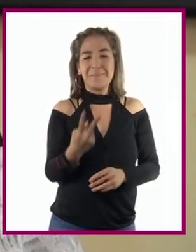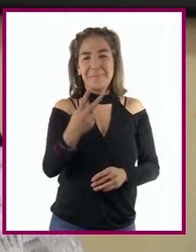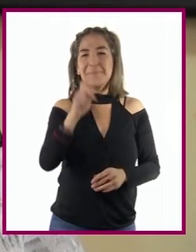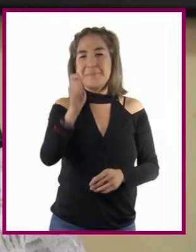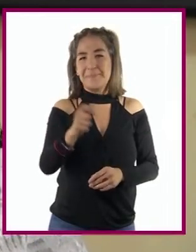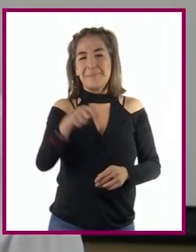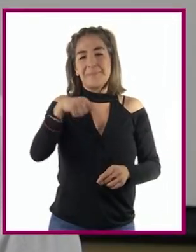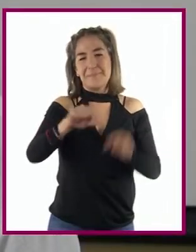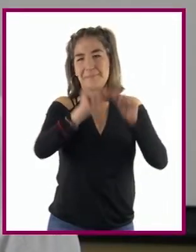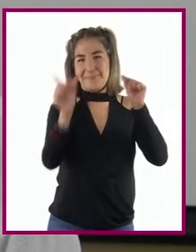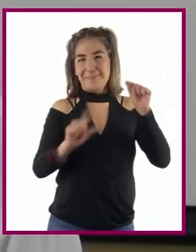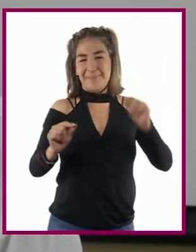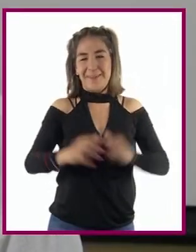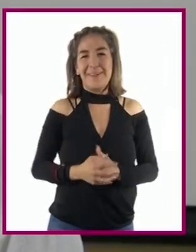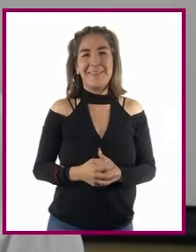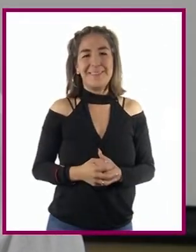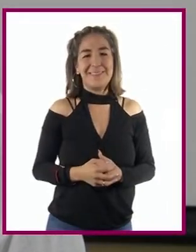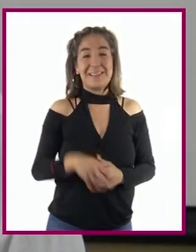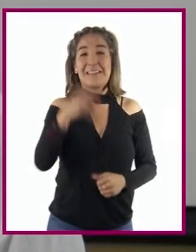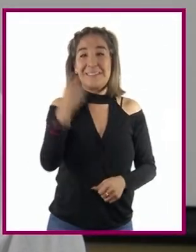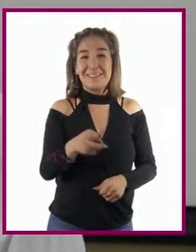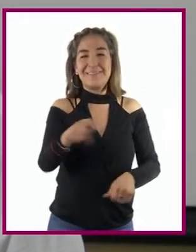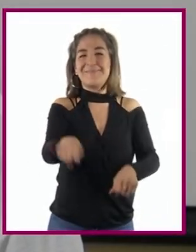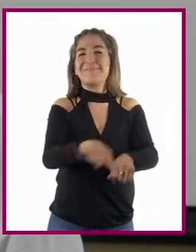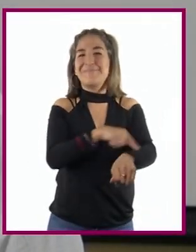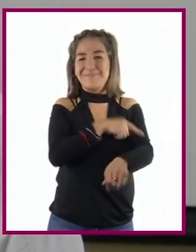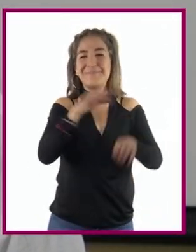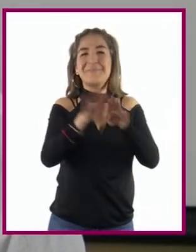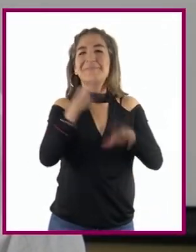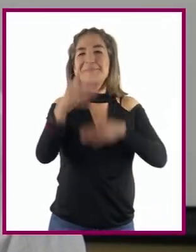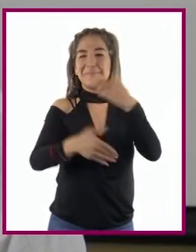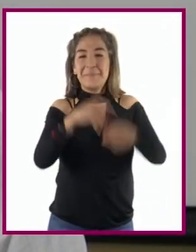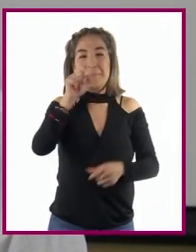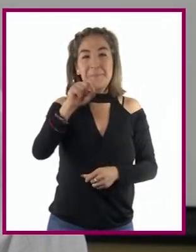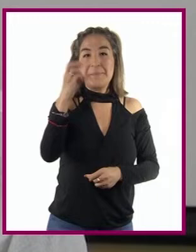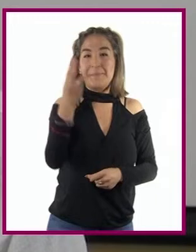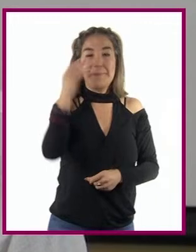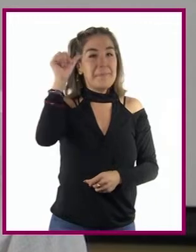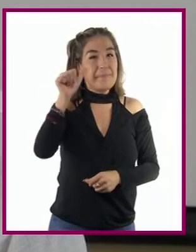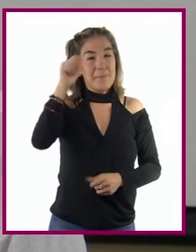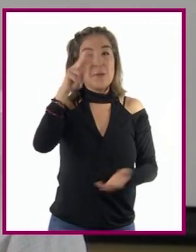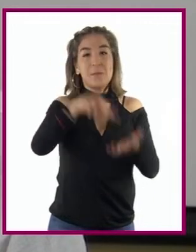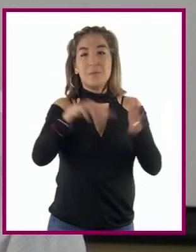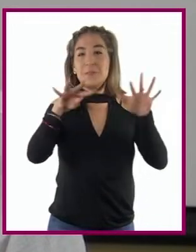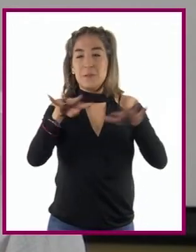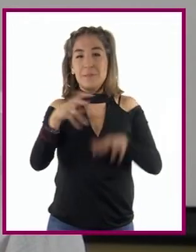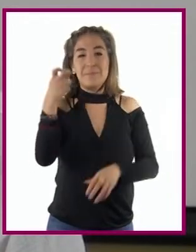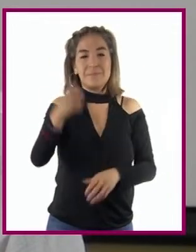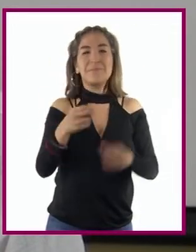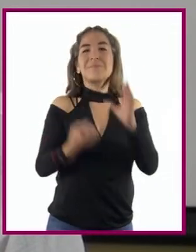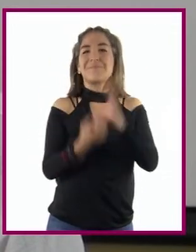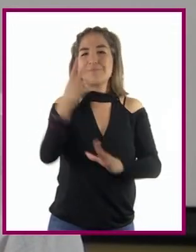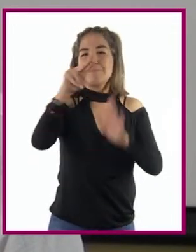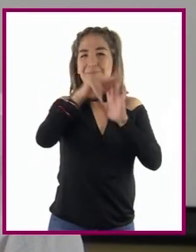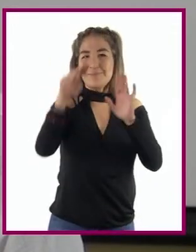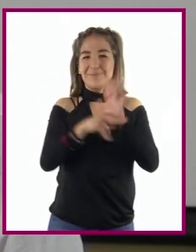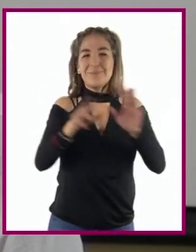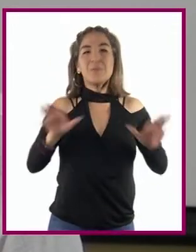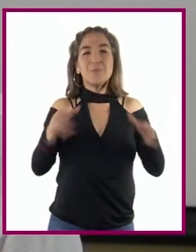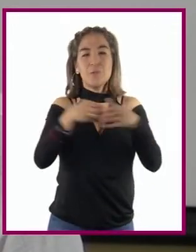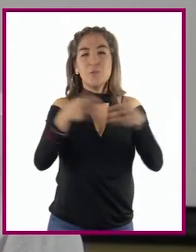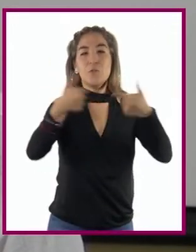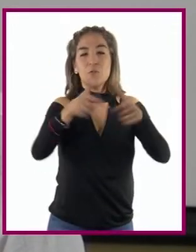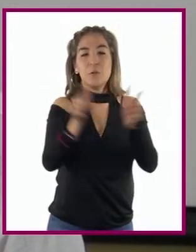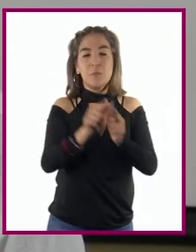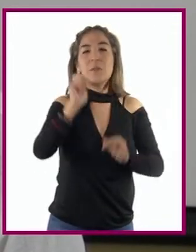Mexicanos. Después de un largo proceso, el 23 de abril del 2019, como parte de las normas comunitarias y respeto a